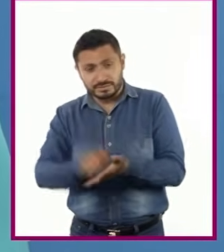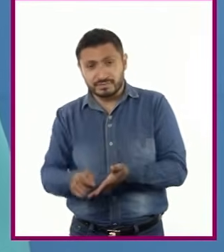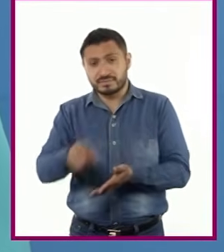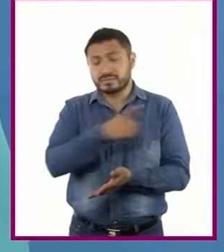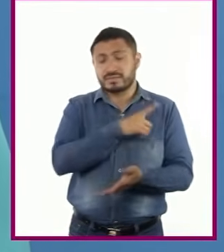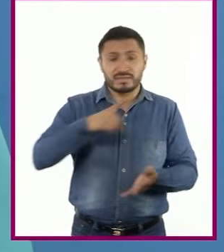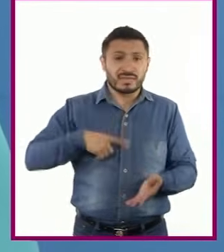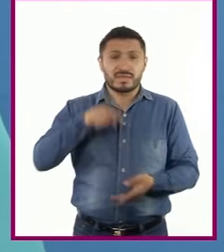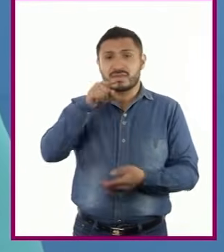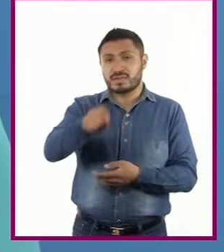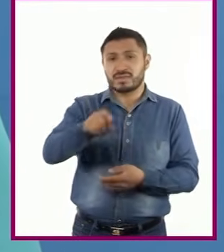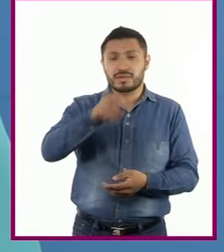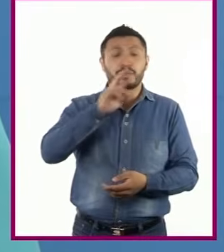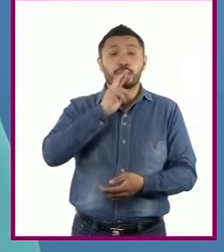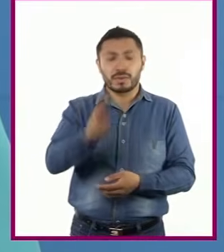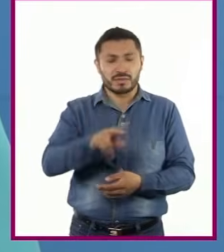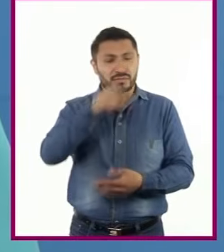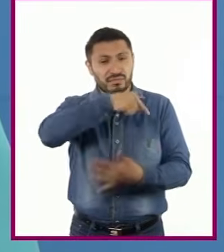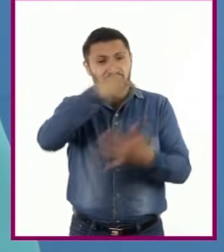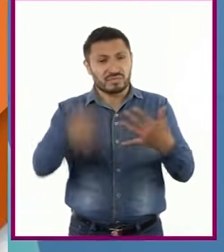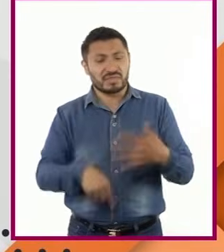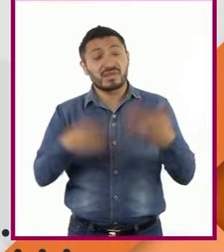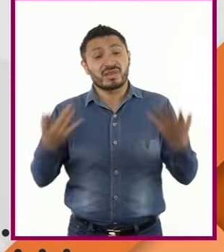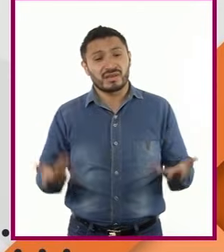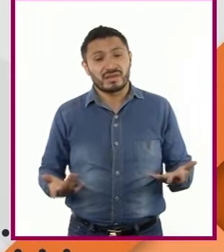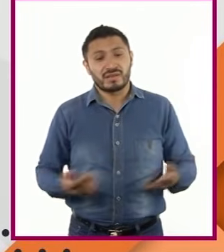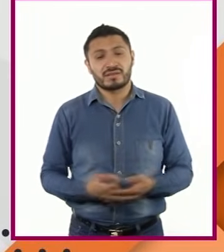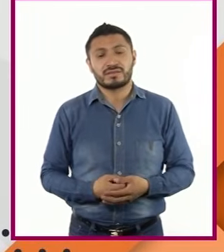debe responder a las siguientes preguntas.